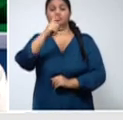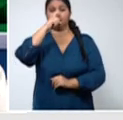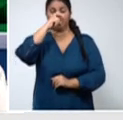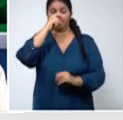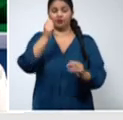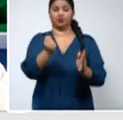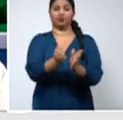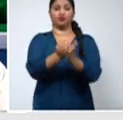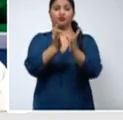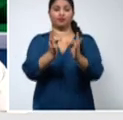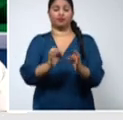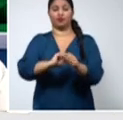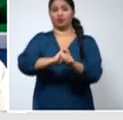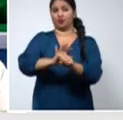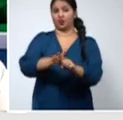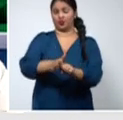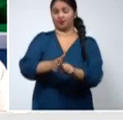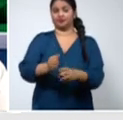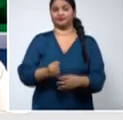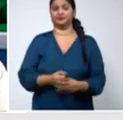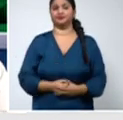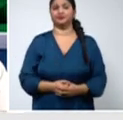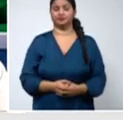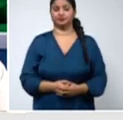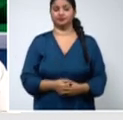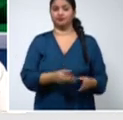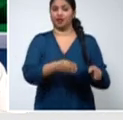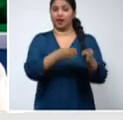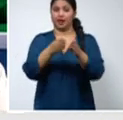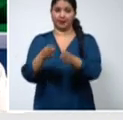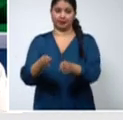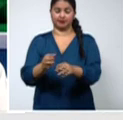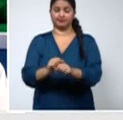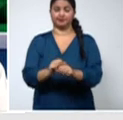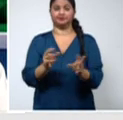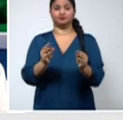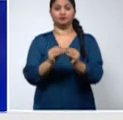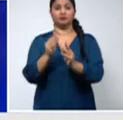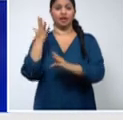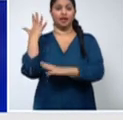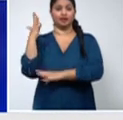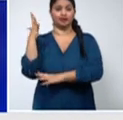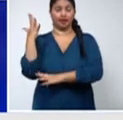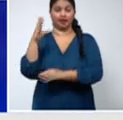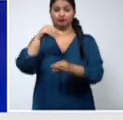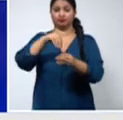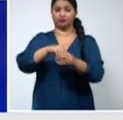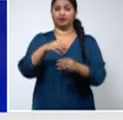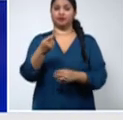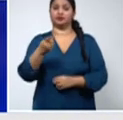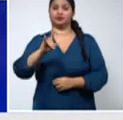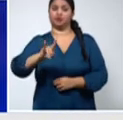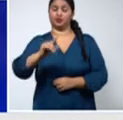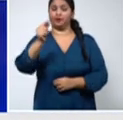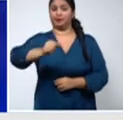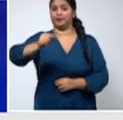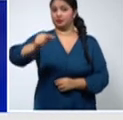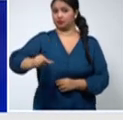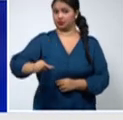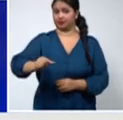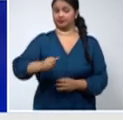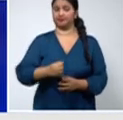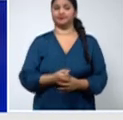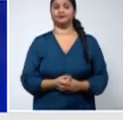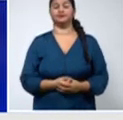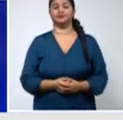ayer. Los importados, como yo dije ya, 19, que aunque no inciden